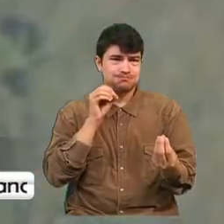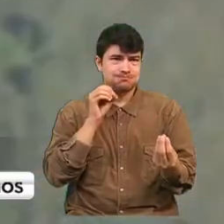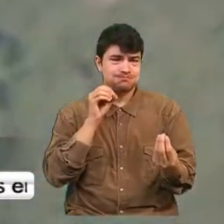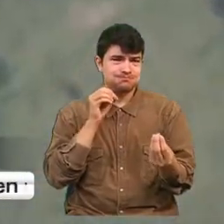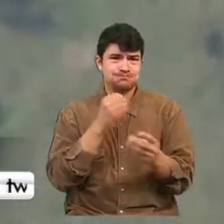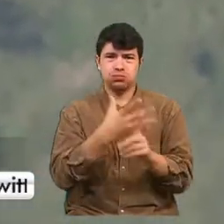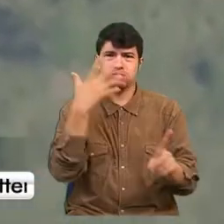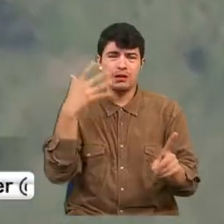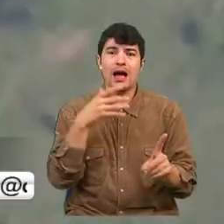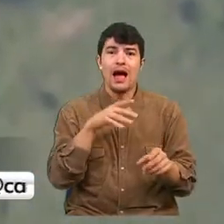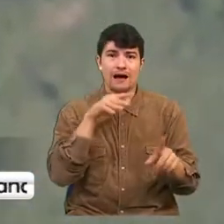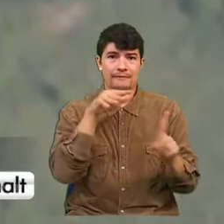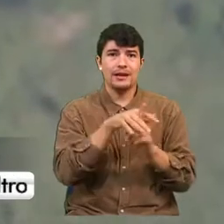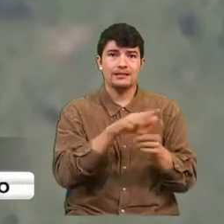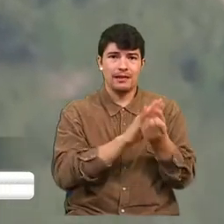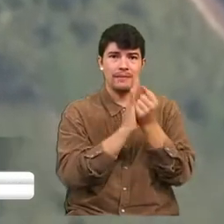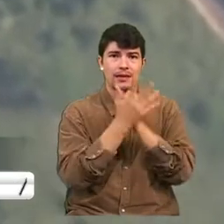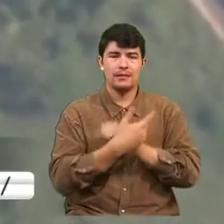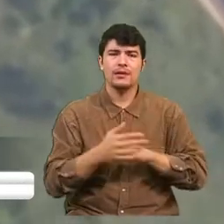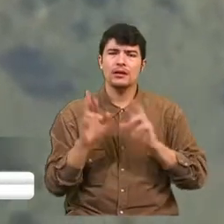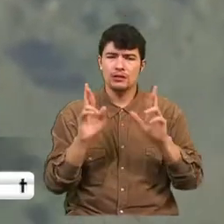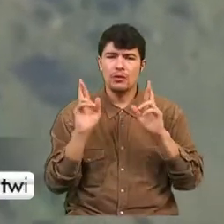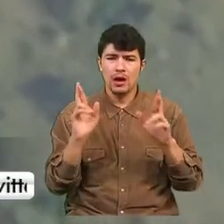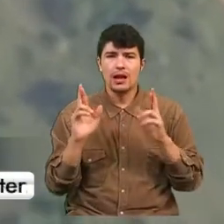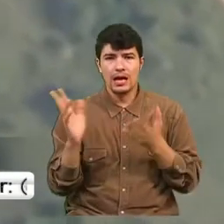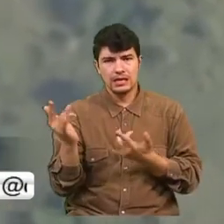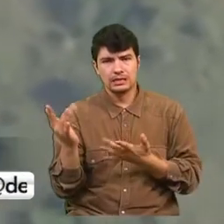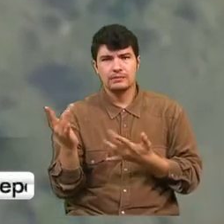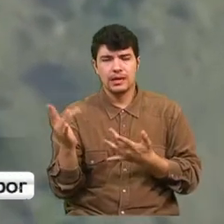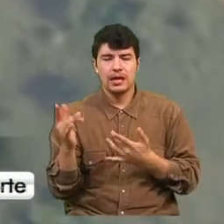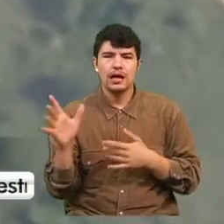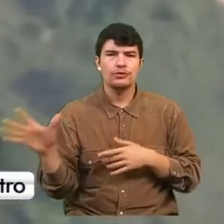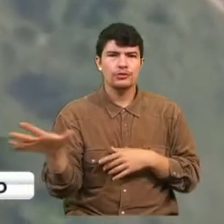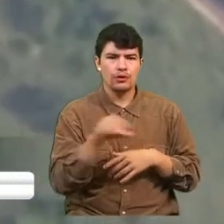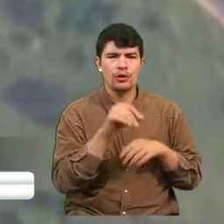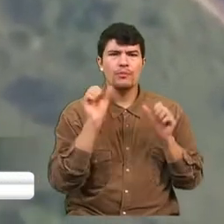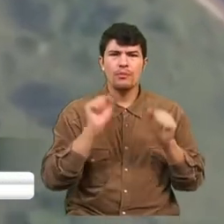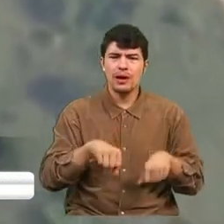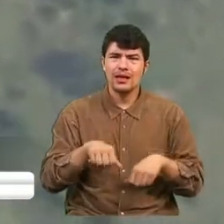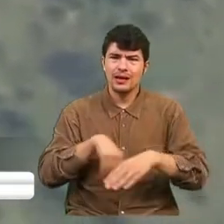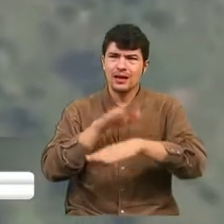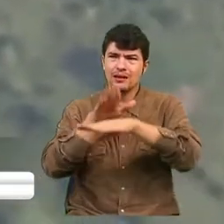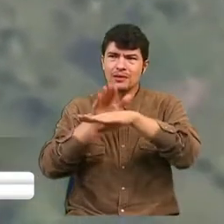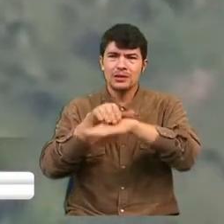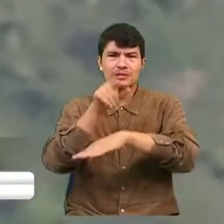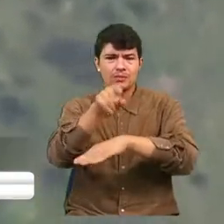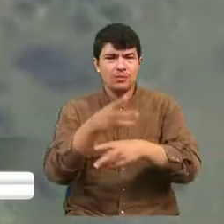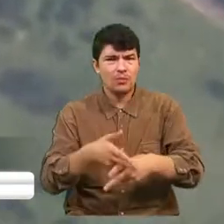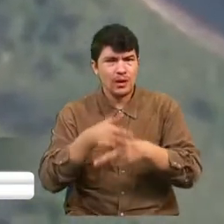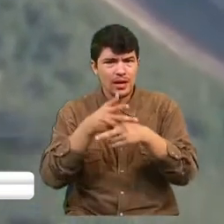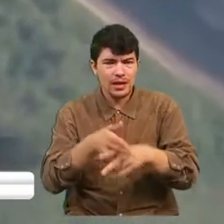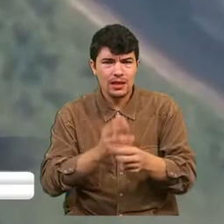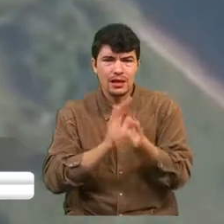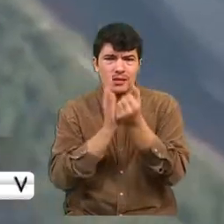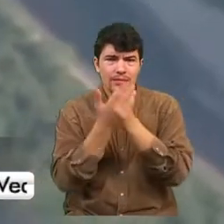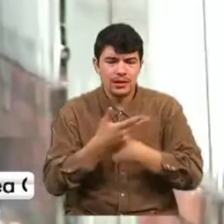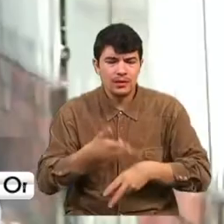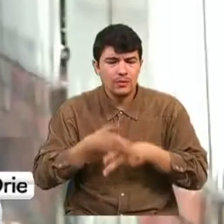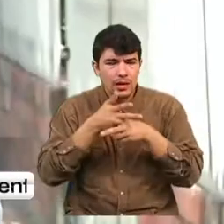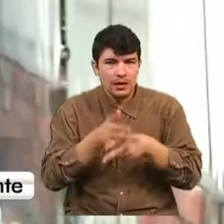y esperamos que todo esto permita mandar ese mensaje de conservación, de preservación y de